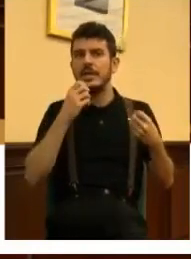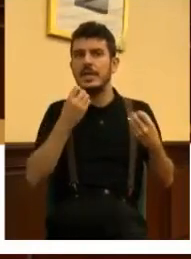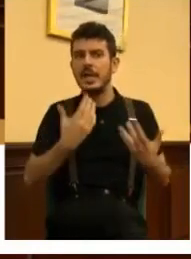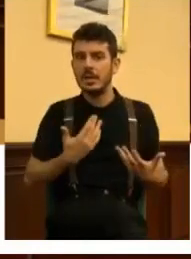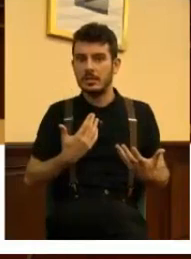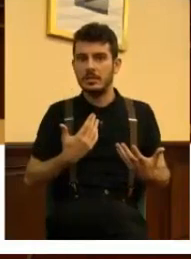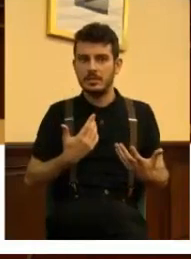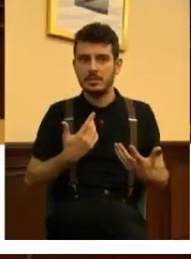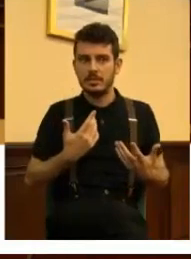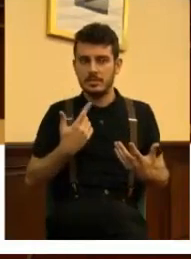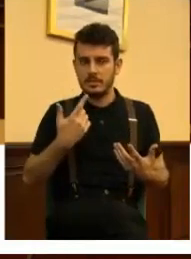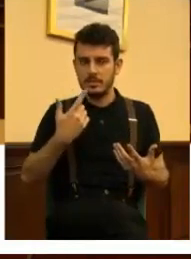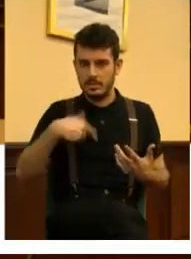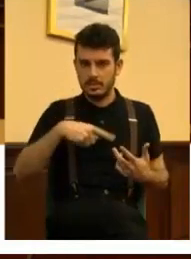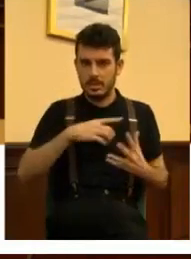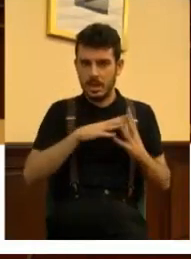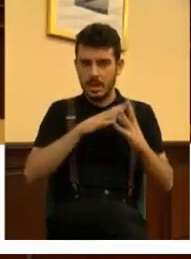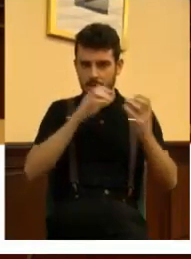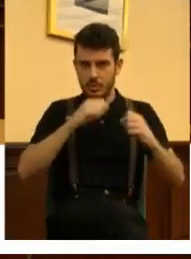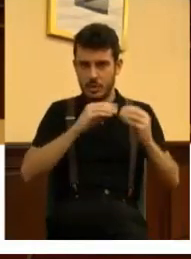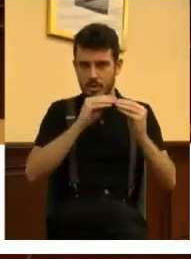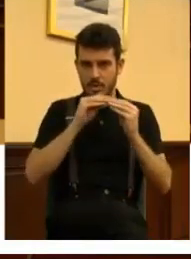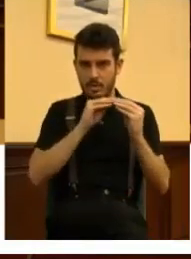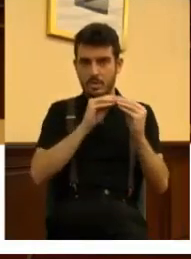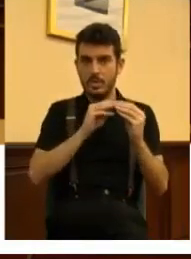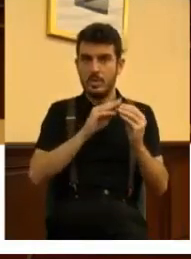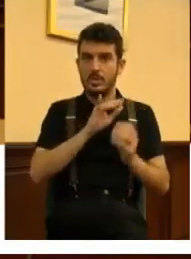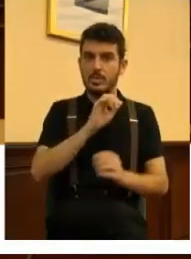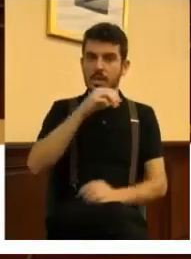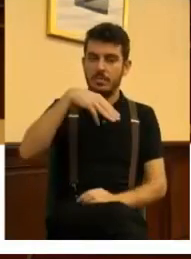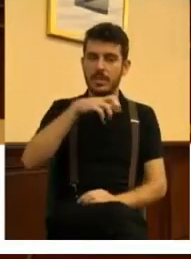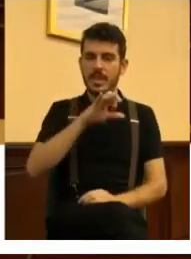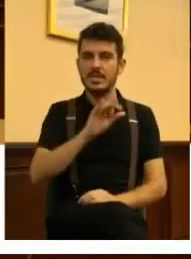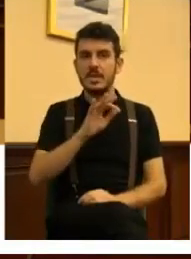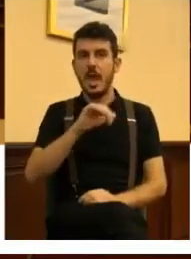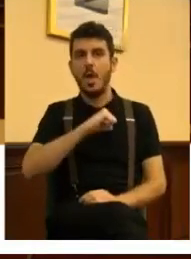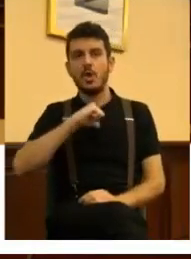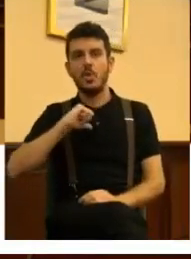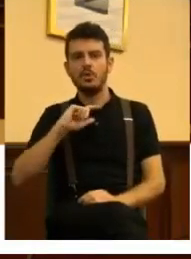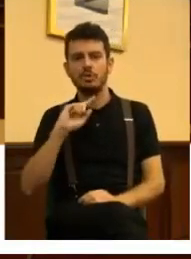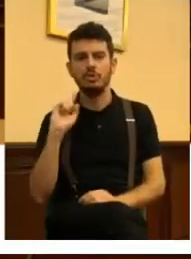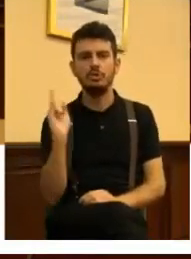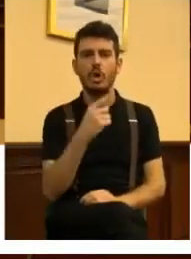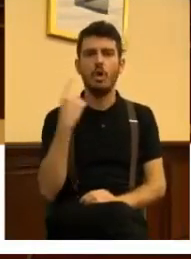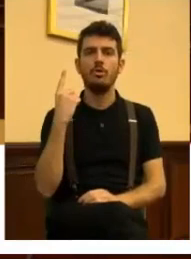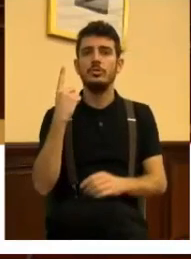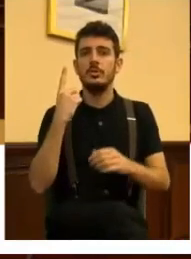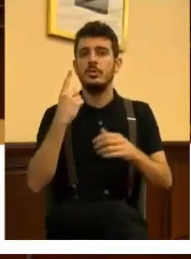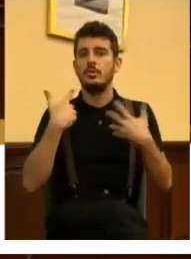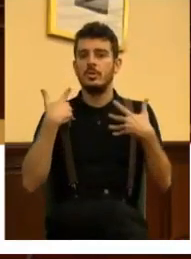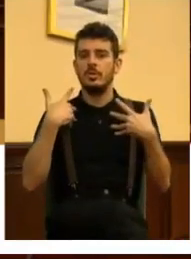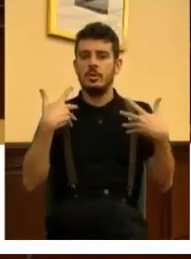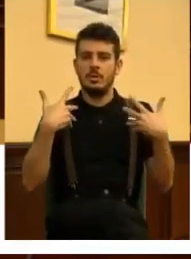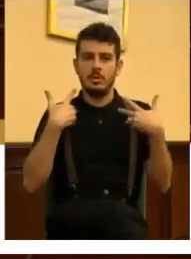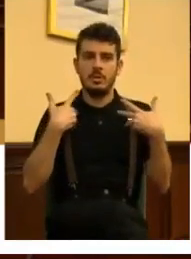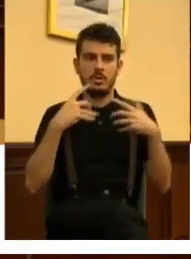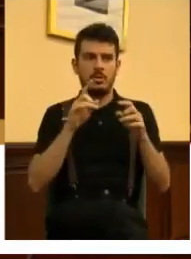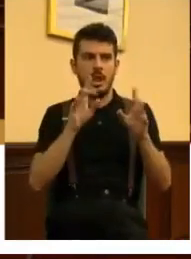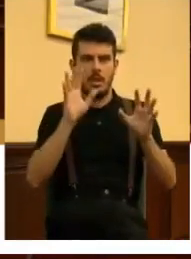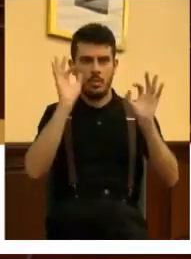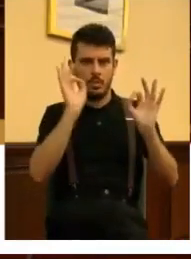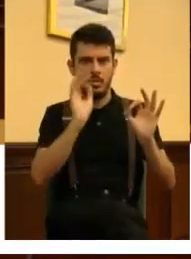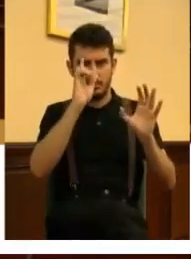estamos de acuerdo en que todo, pymes y autónomos, lo están pasando muy mal, claro que lo están pasando muy